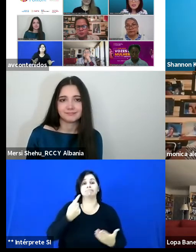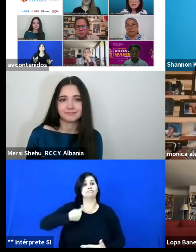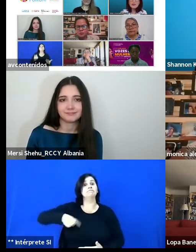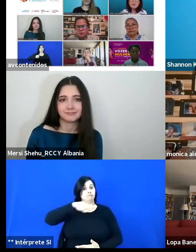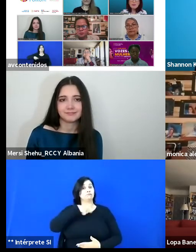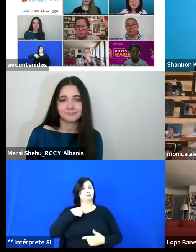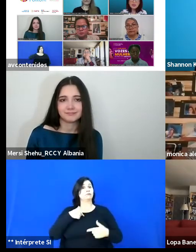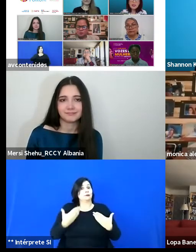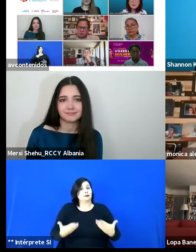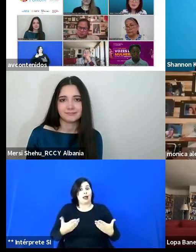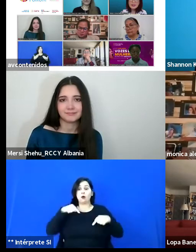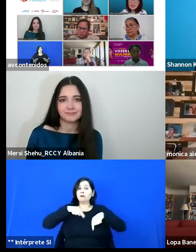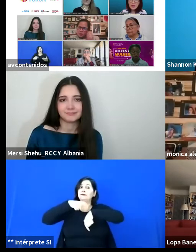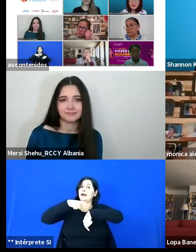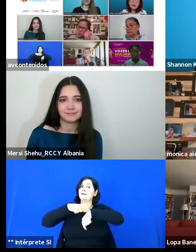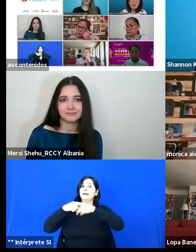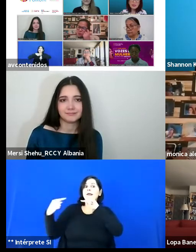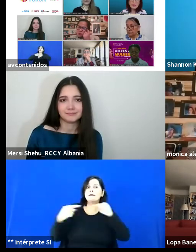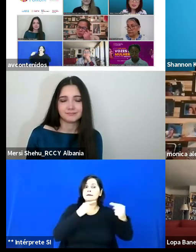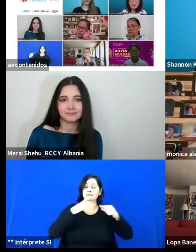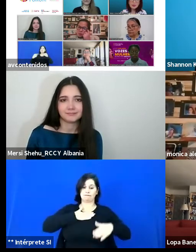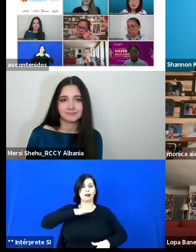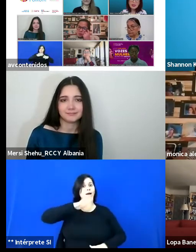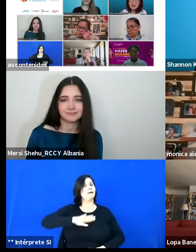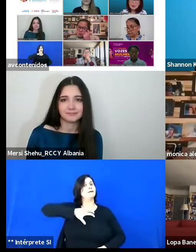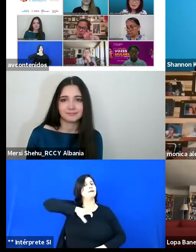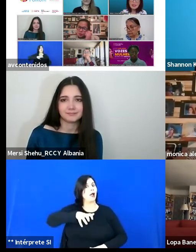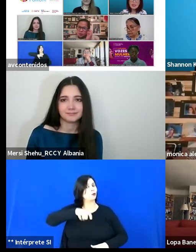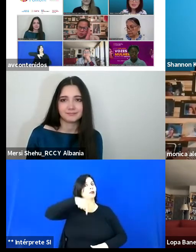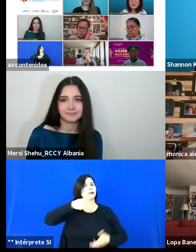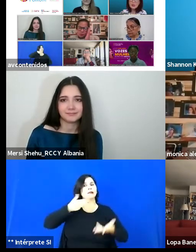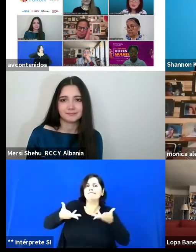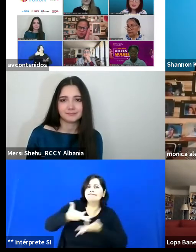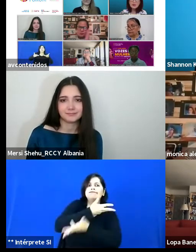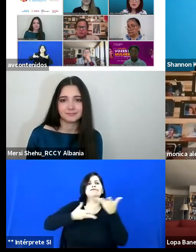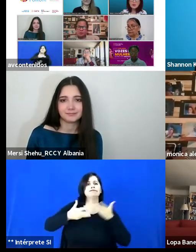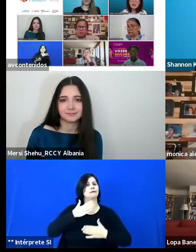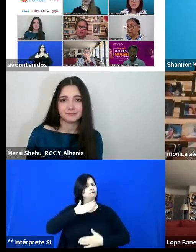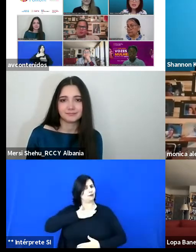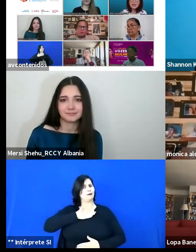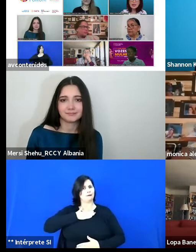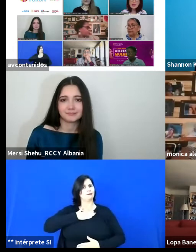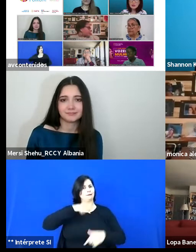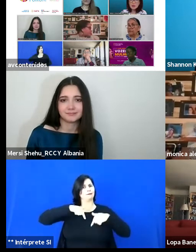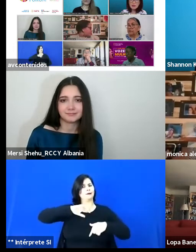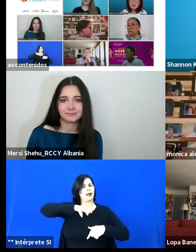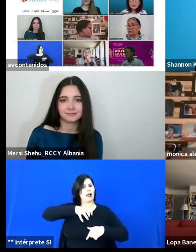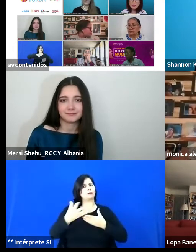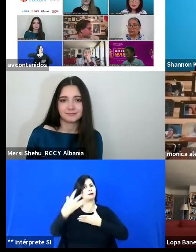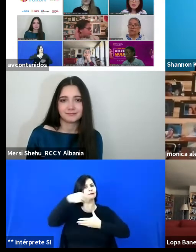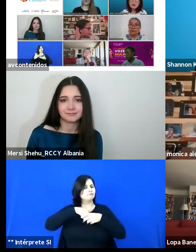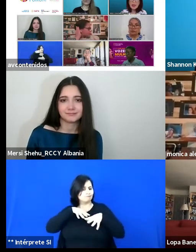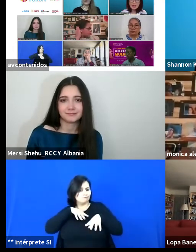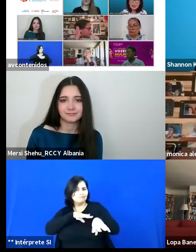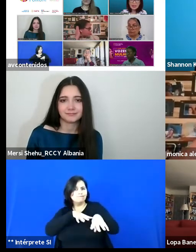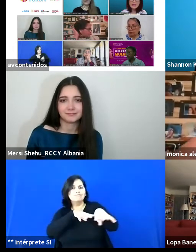promover este espacio de diálogo y acompañamiento. En mi país, el movimiento de mujeres es un movimiento